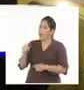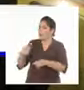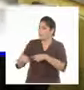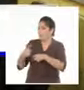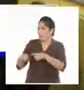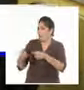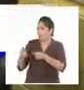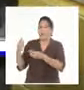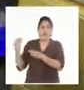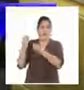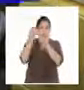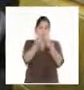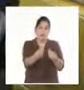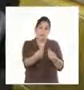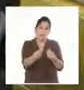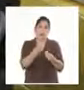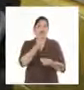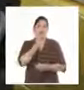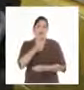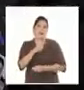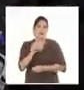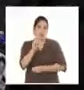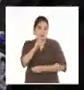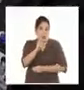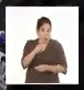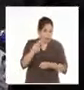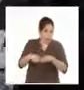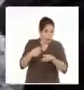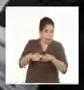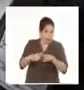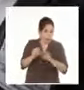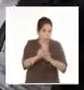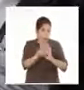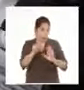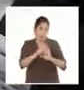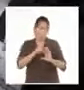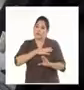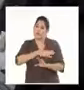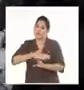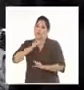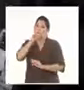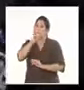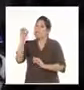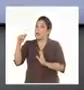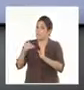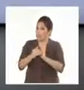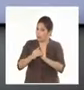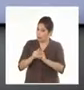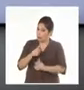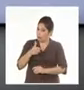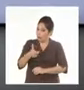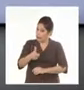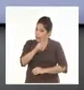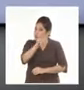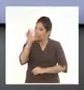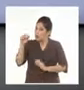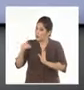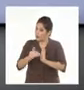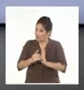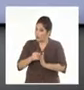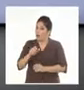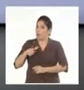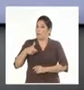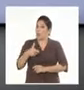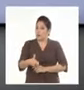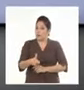recuperación de la afectación económica ya se realizó y rondaron en casi 100.000 pesos, en algunos casos sobrepasó el valor de 100.000 pesos